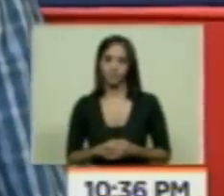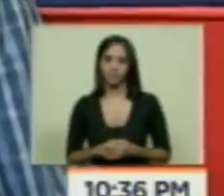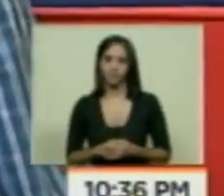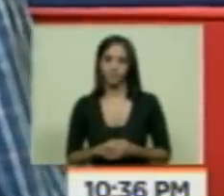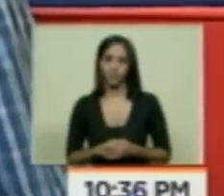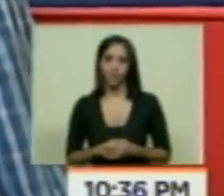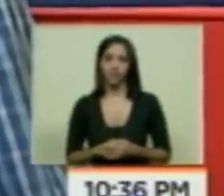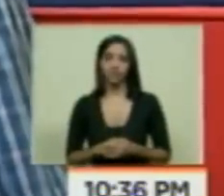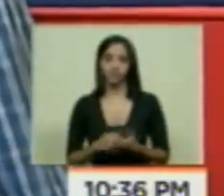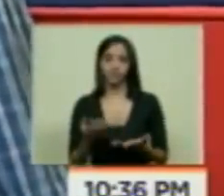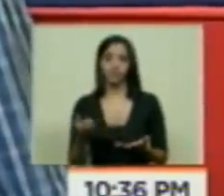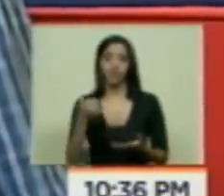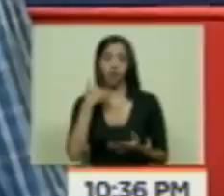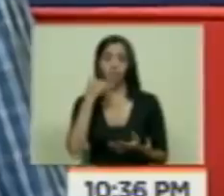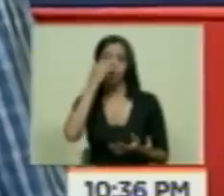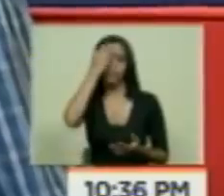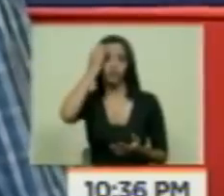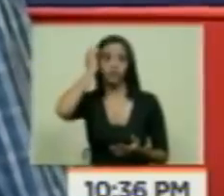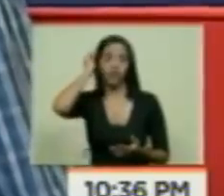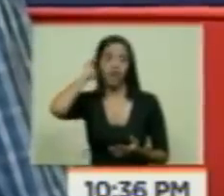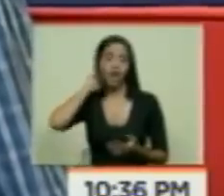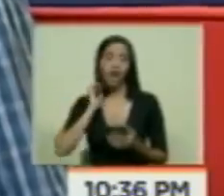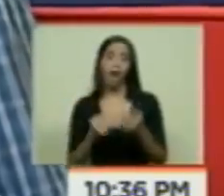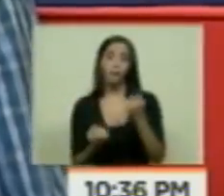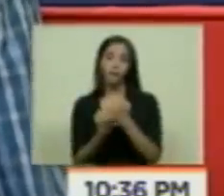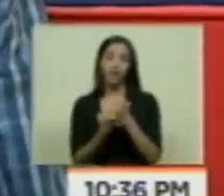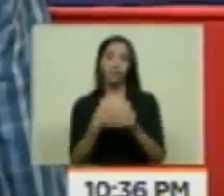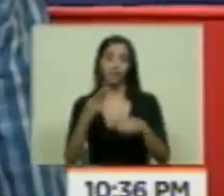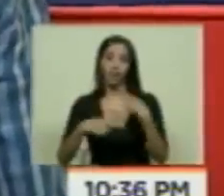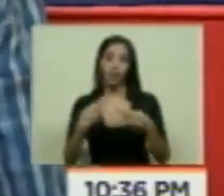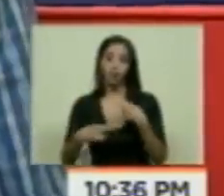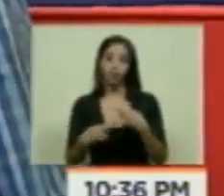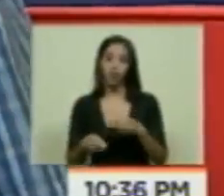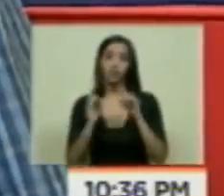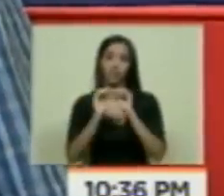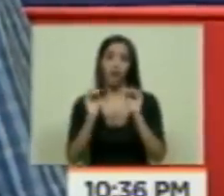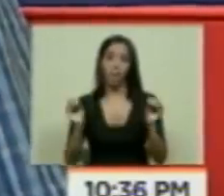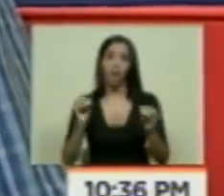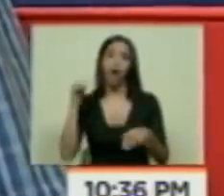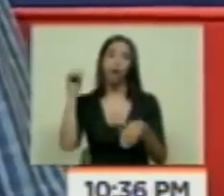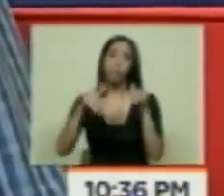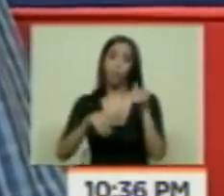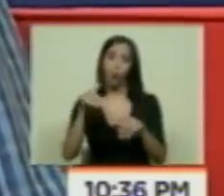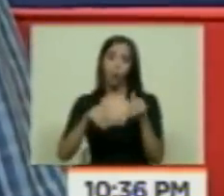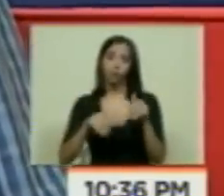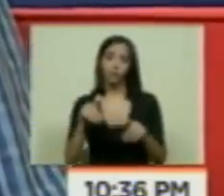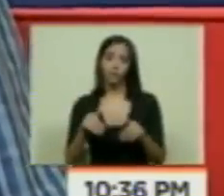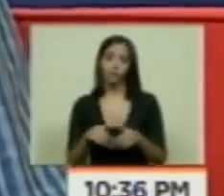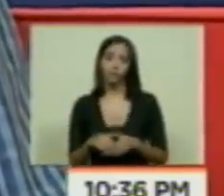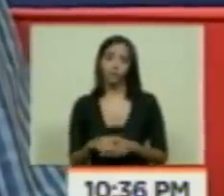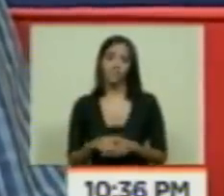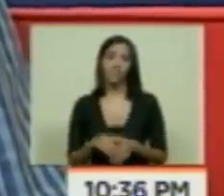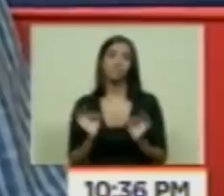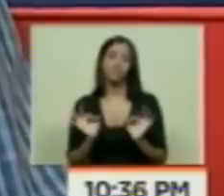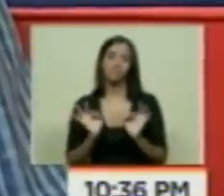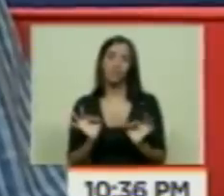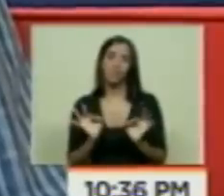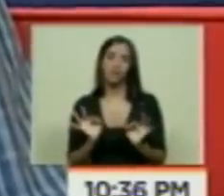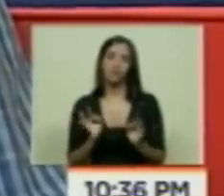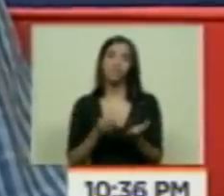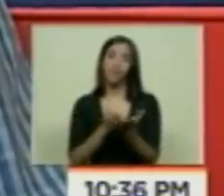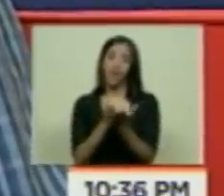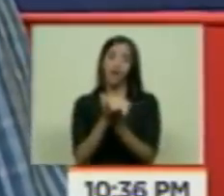Llamó precisamente a apoyar esta revolución, llamó al voto y sobre todo a esa lealtad